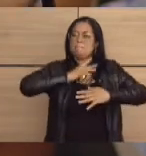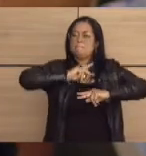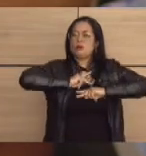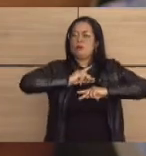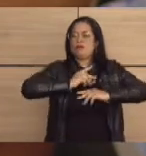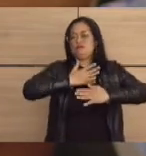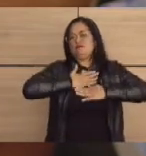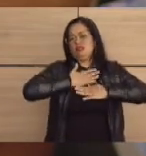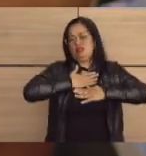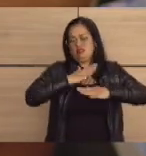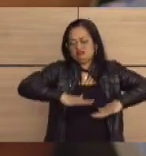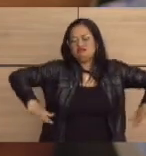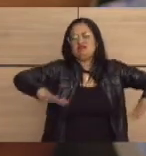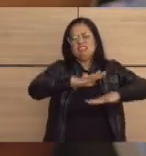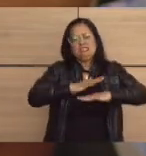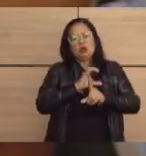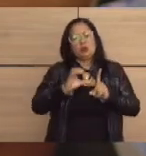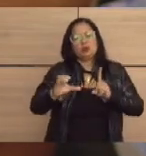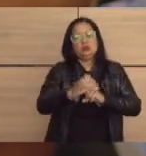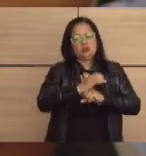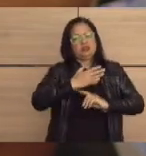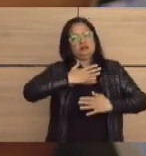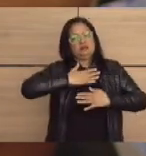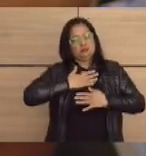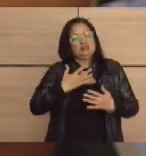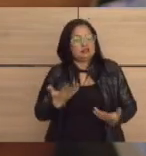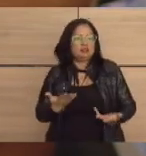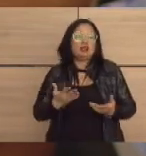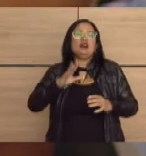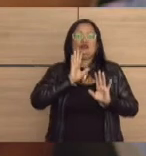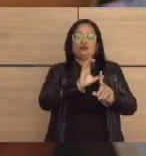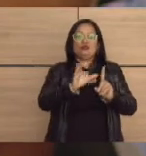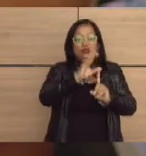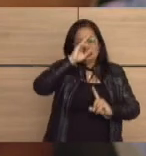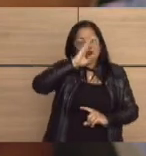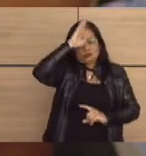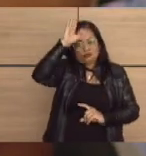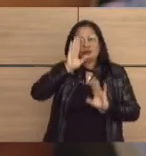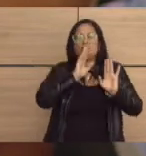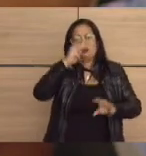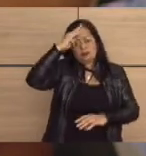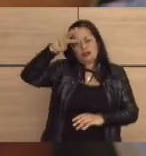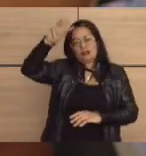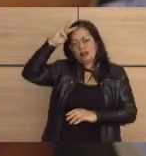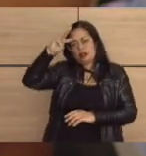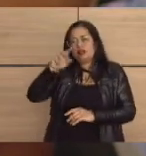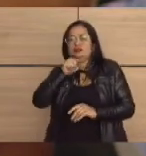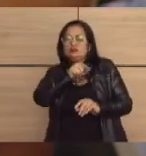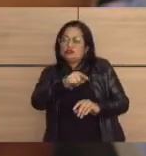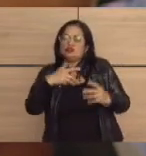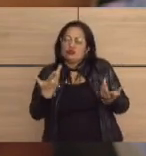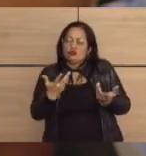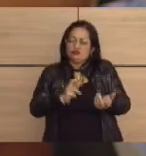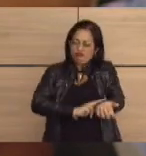una singularidad. Y hay que ver la grandeza que ha llegado a tener la cultura mexicana y el carácter que ha llegado a tener, fuera de que además